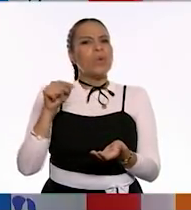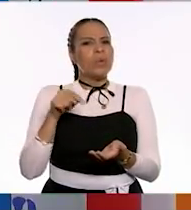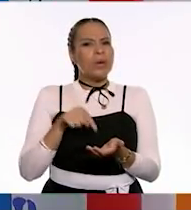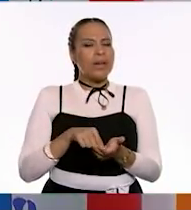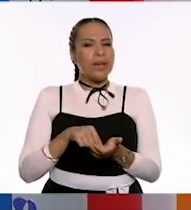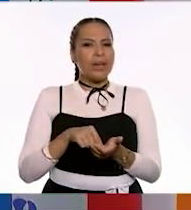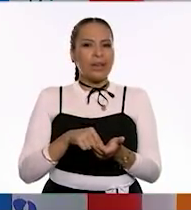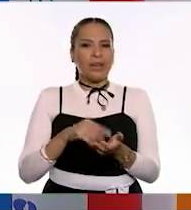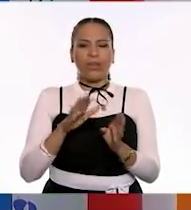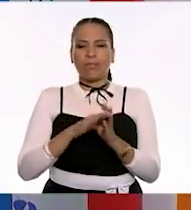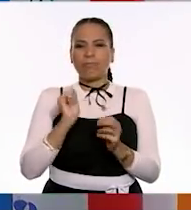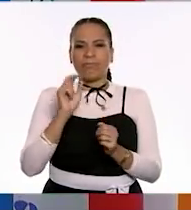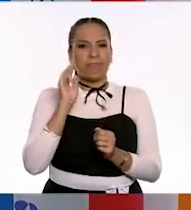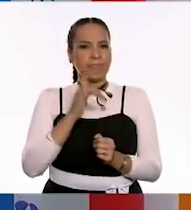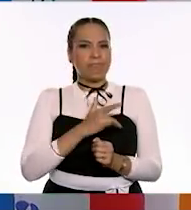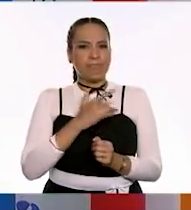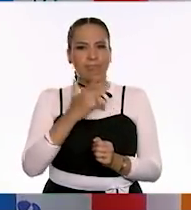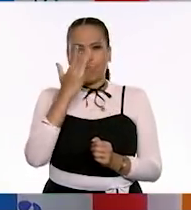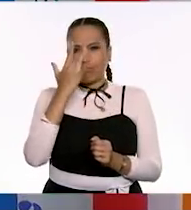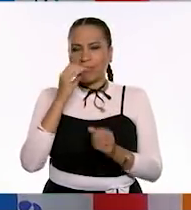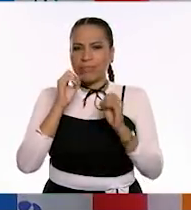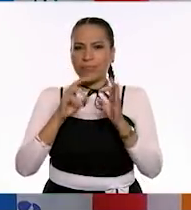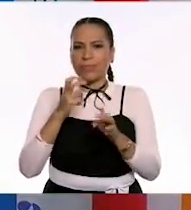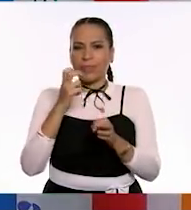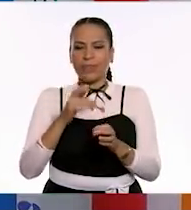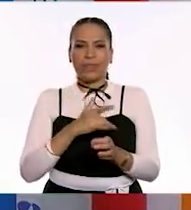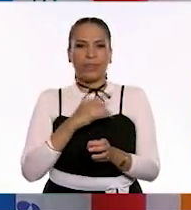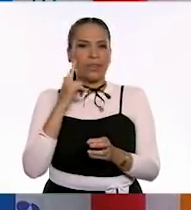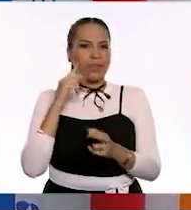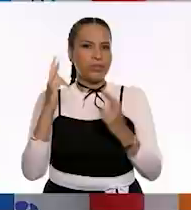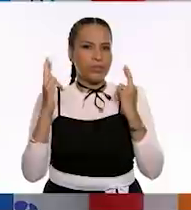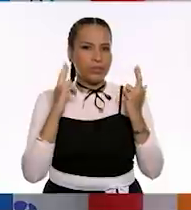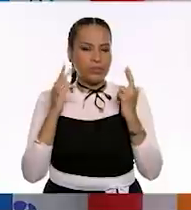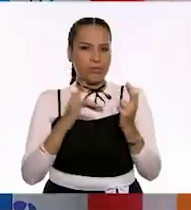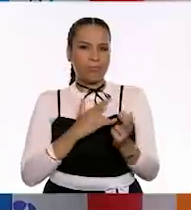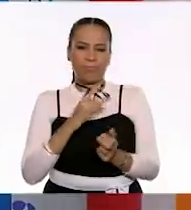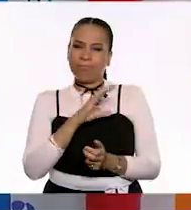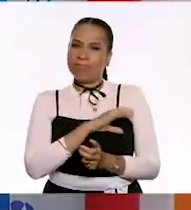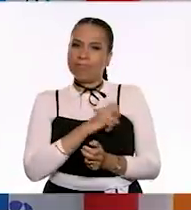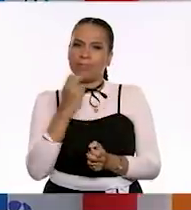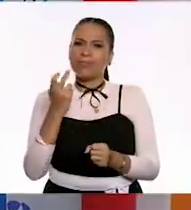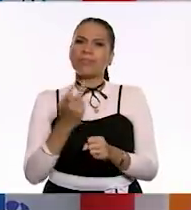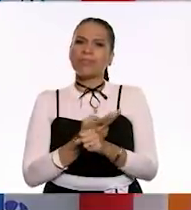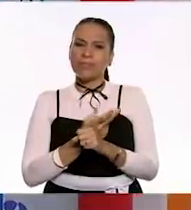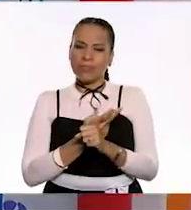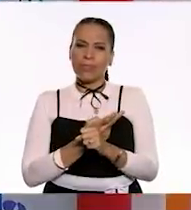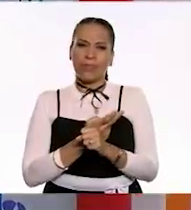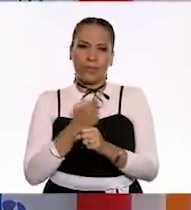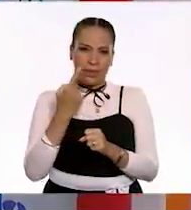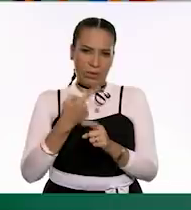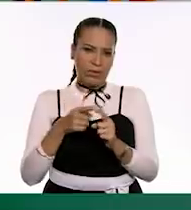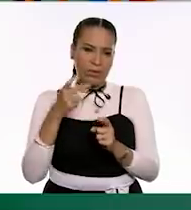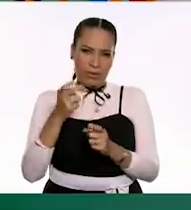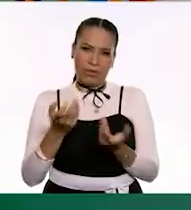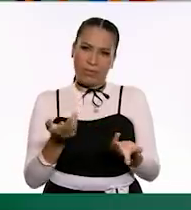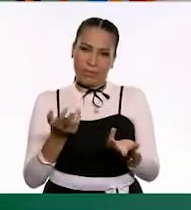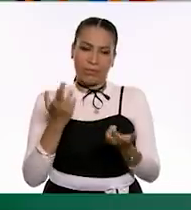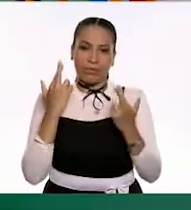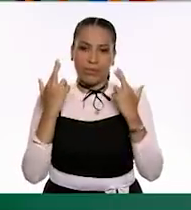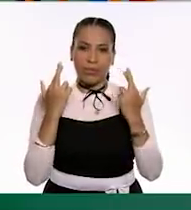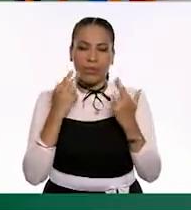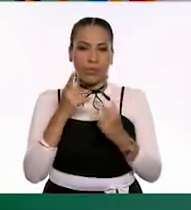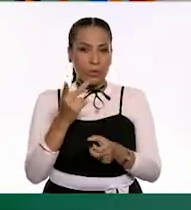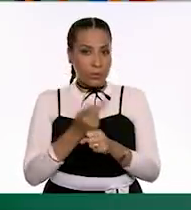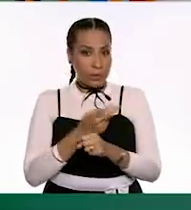Es hipnotizante estos sonidos. Me sentí un poco fascinado por lo que estaba pasando con estos sonidos, Luz. ¿A